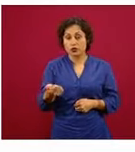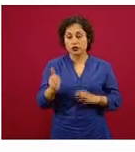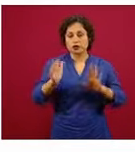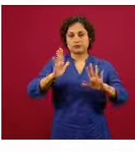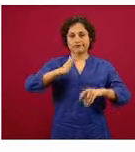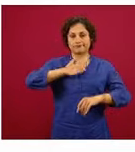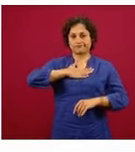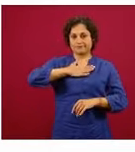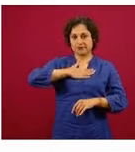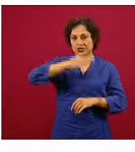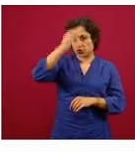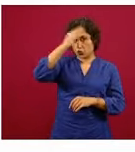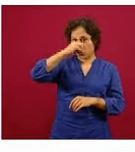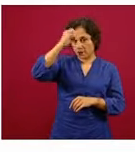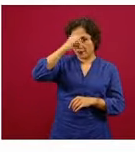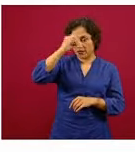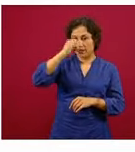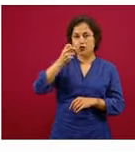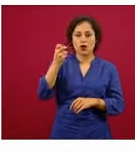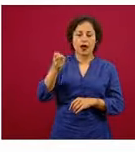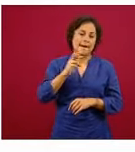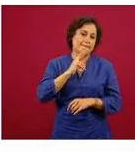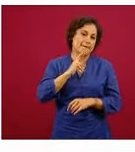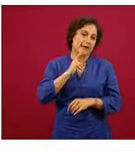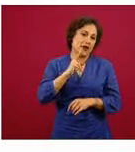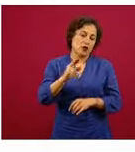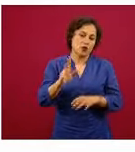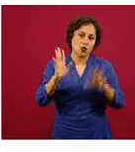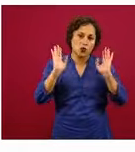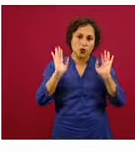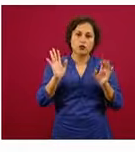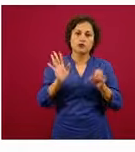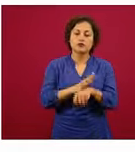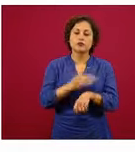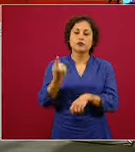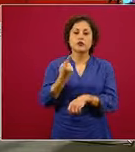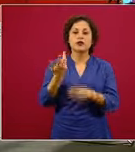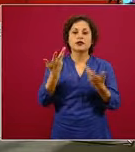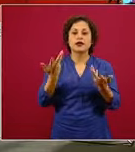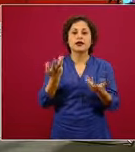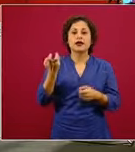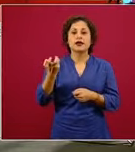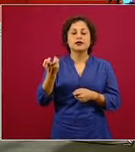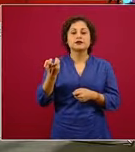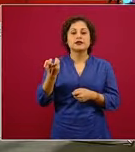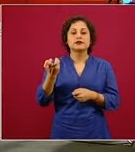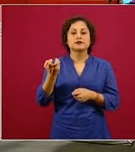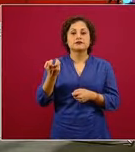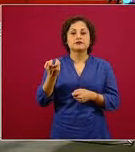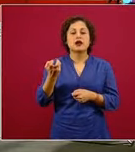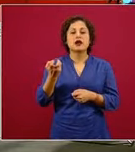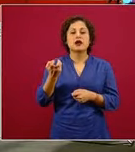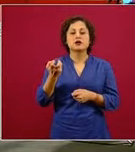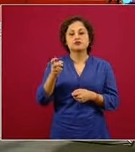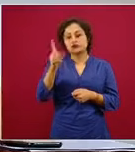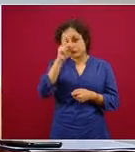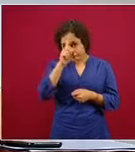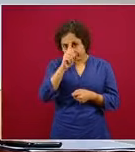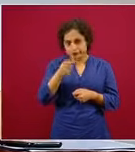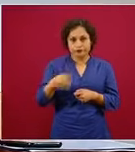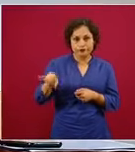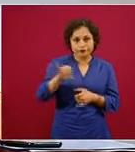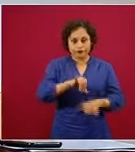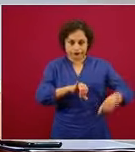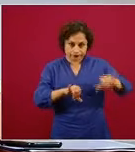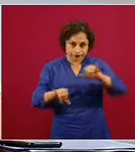punto de vista son las de mayor éxito, planteamiento general desde el punto de vista técnico, que son las recombinantes, donde